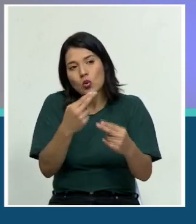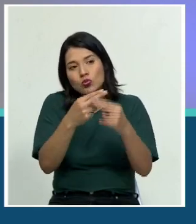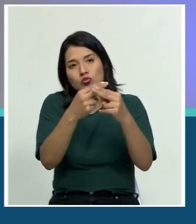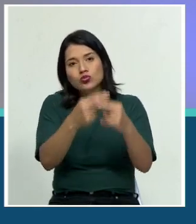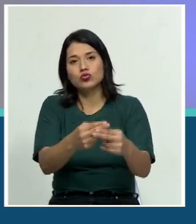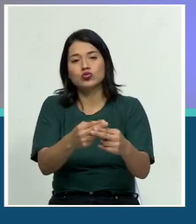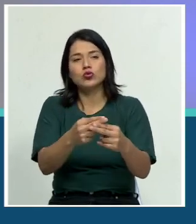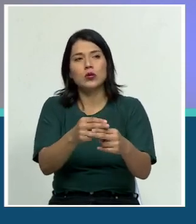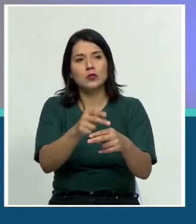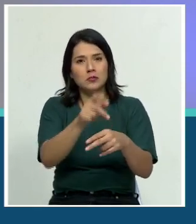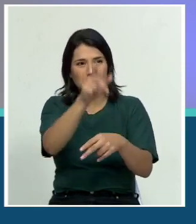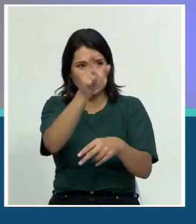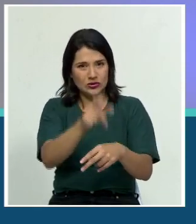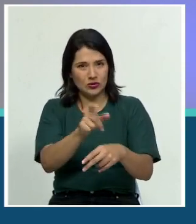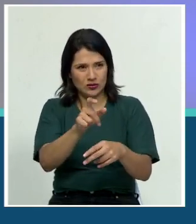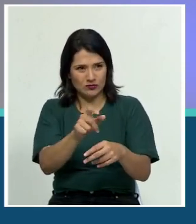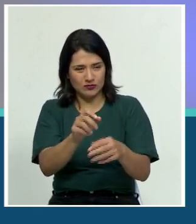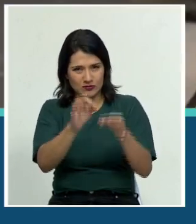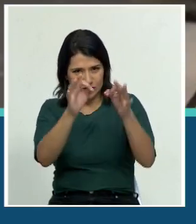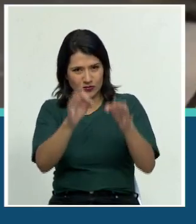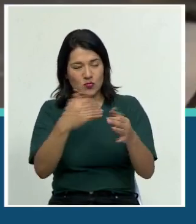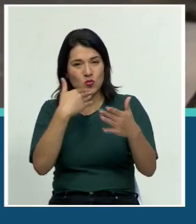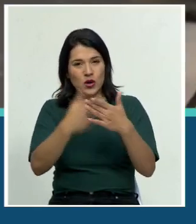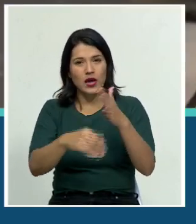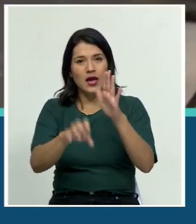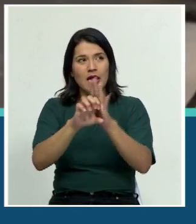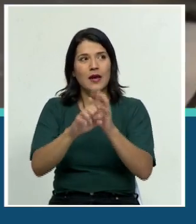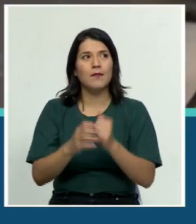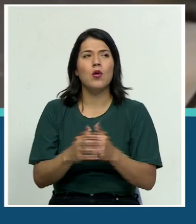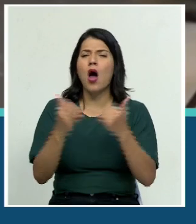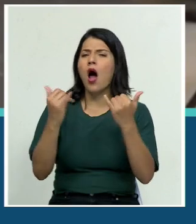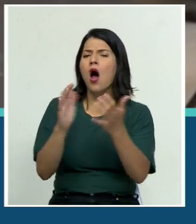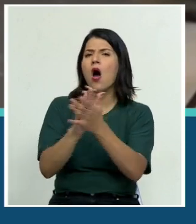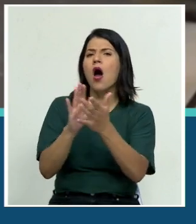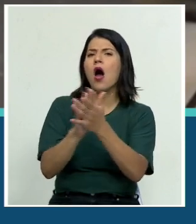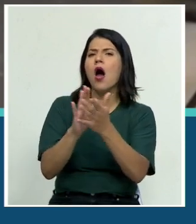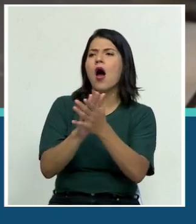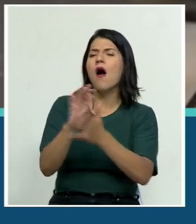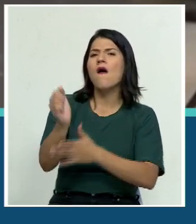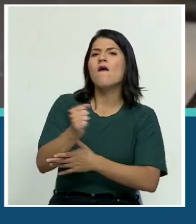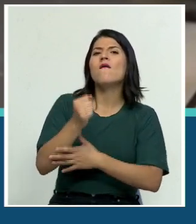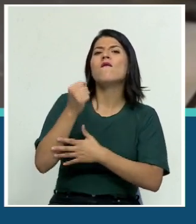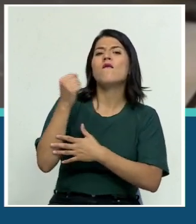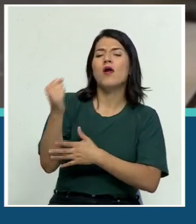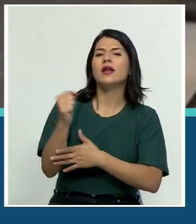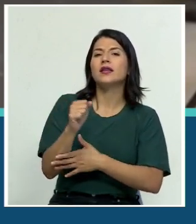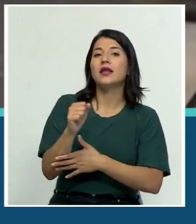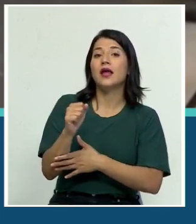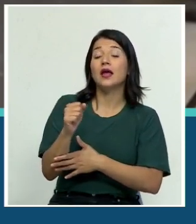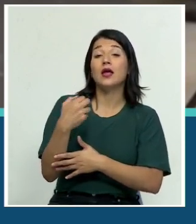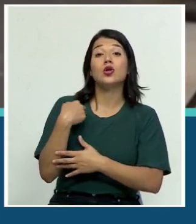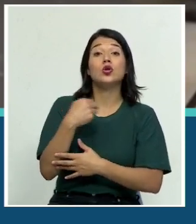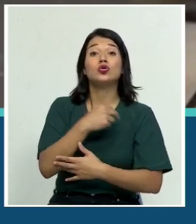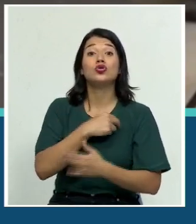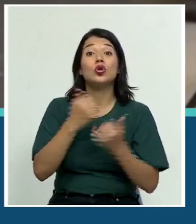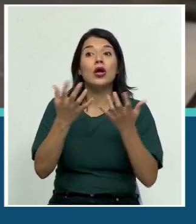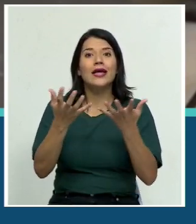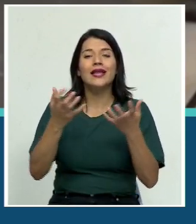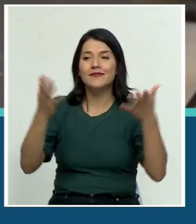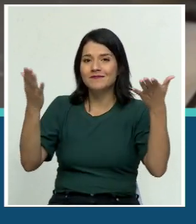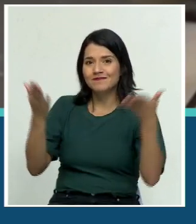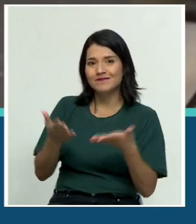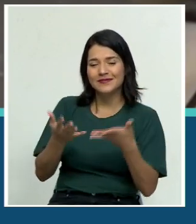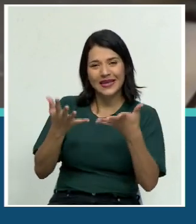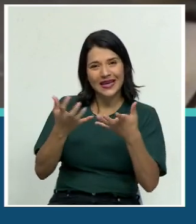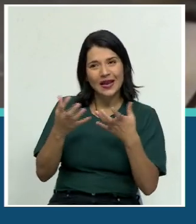ciudadano ejemplar. Señoras, señores, démosle un fuerte aplauso hasta en ese lugar donde se encuentra a quien le vamos a recibir, le vamos a